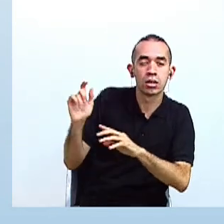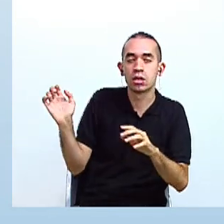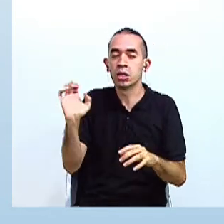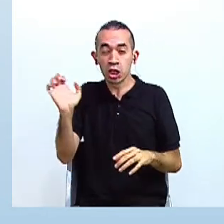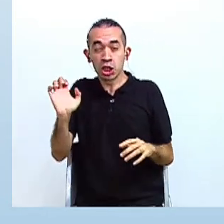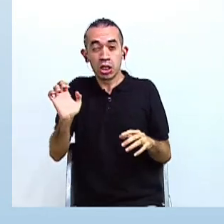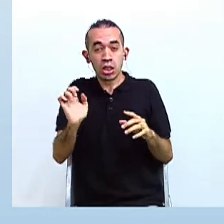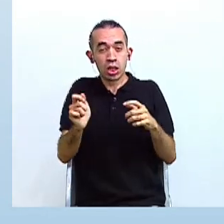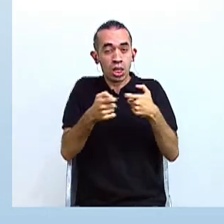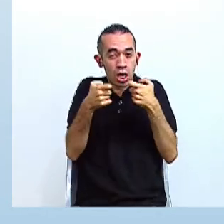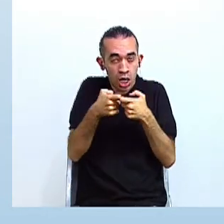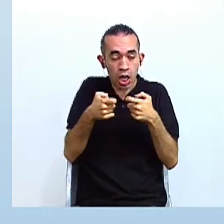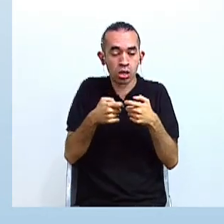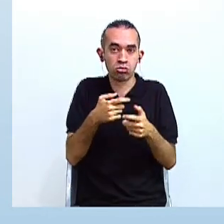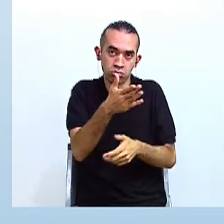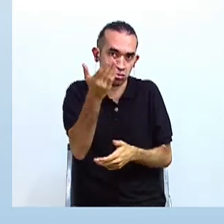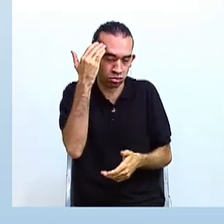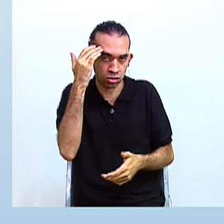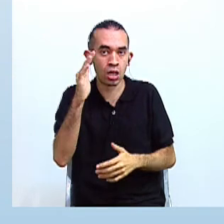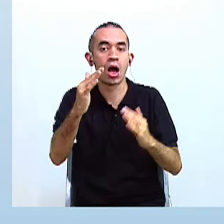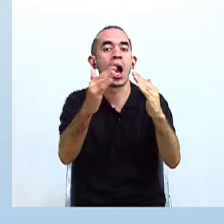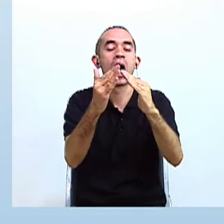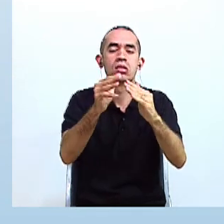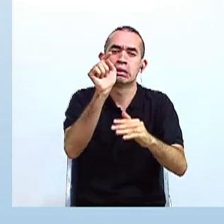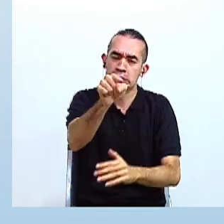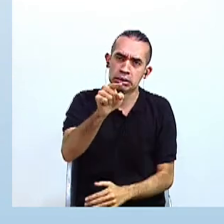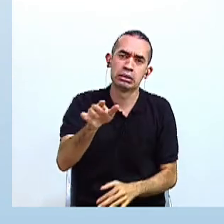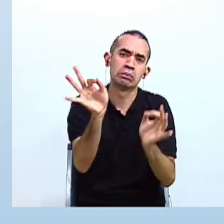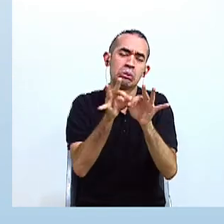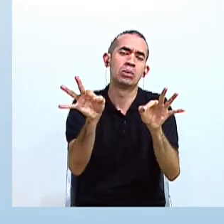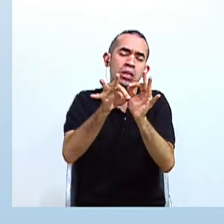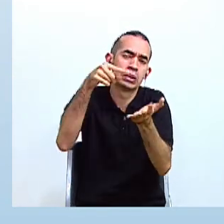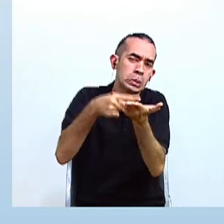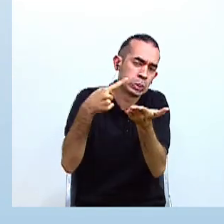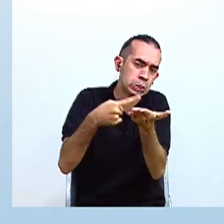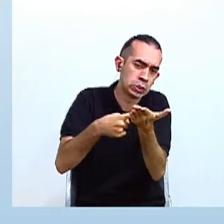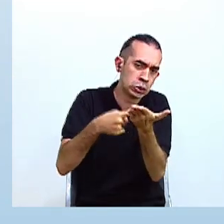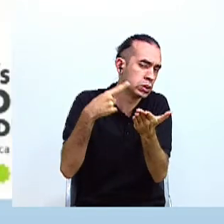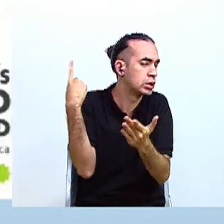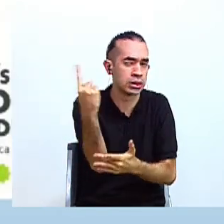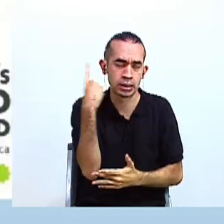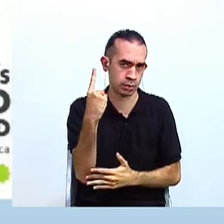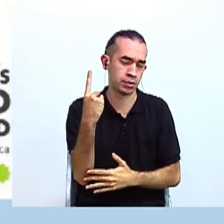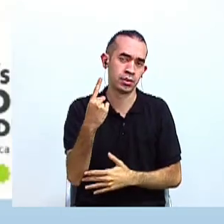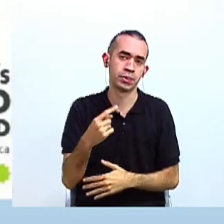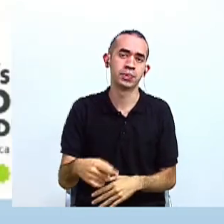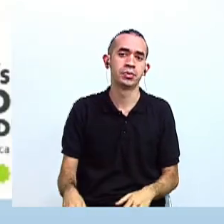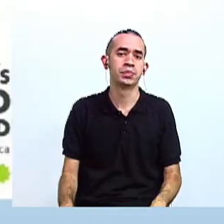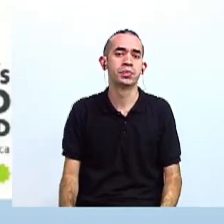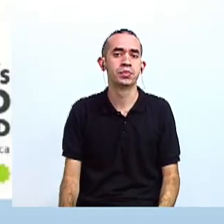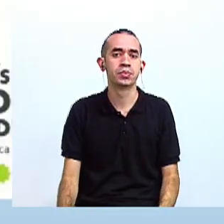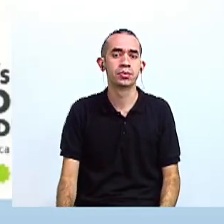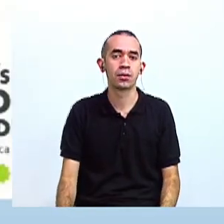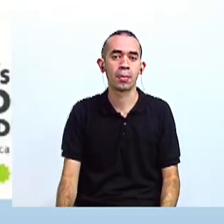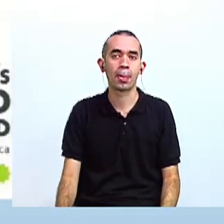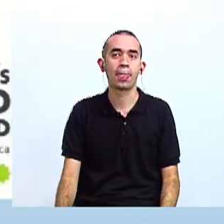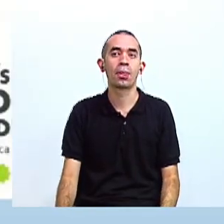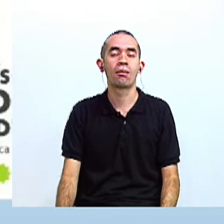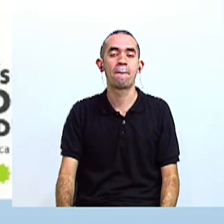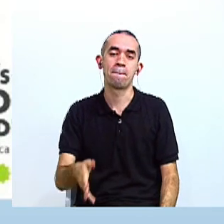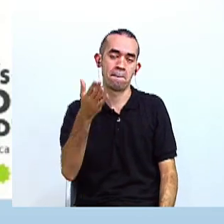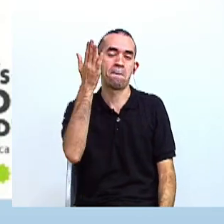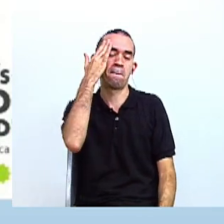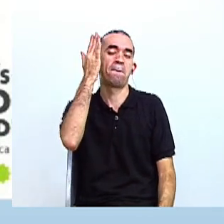estrategias. Allá en sus casas también, este tiene que ser un tema recurrente en nuestras conversaciones diarias. Tenemos también